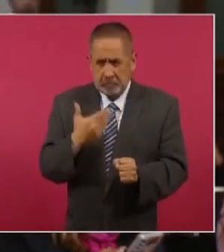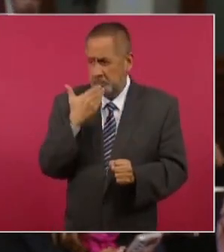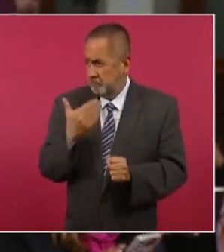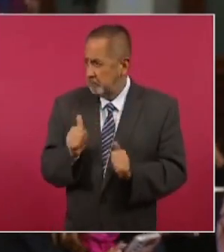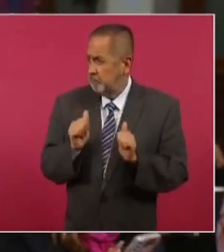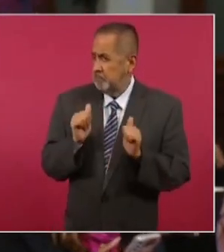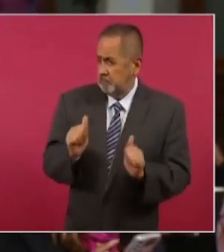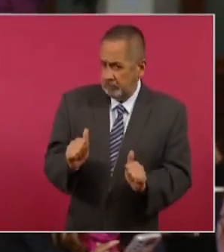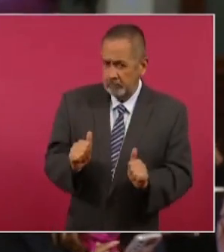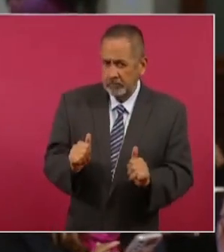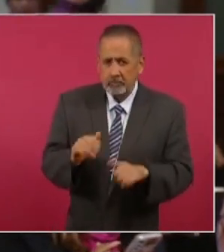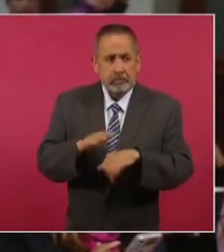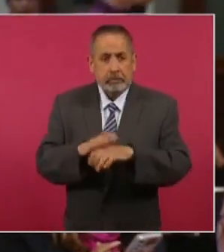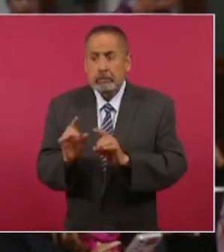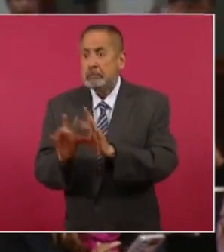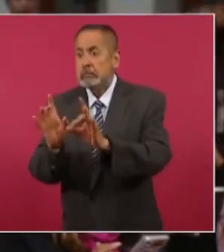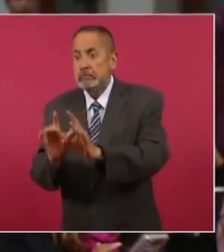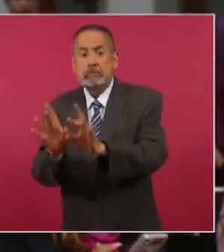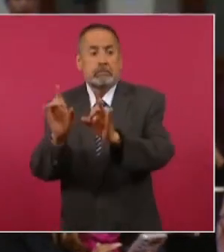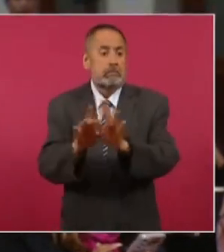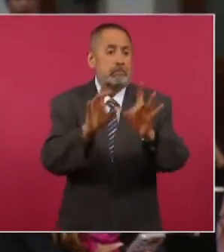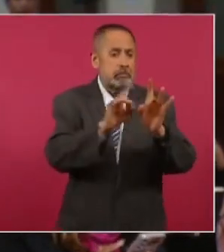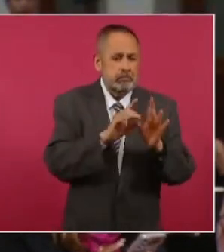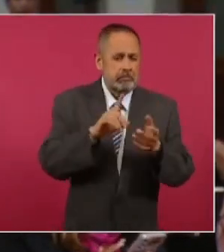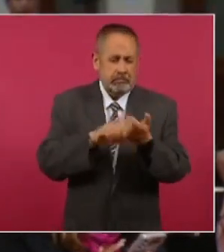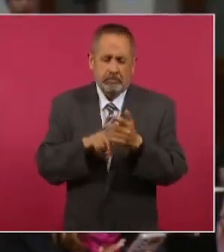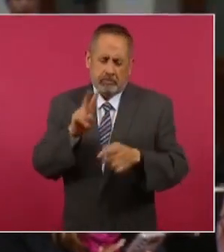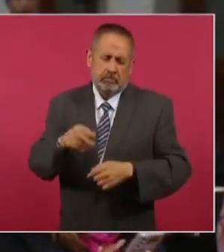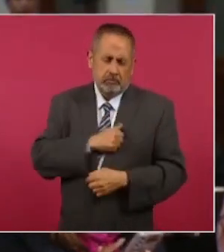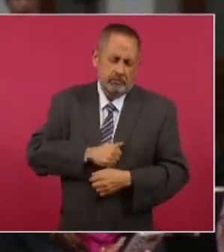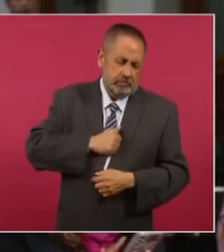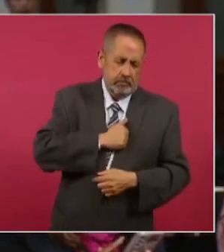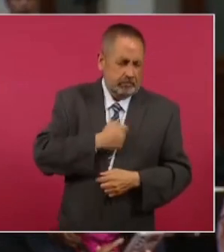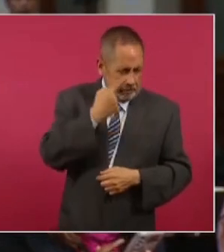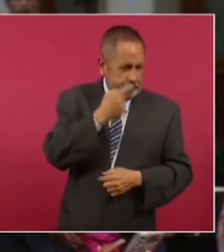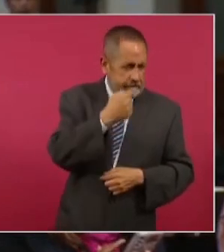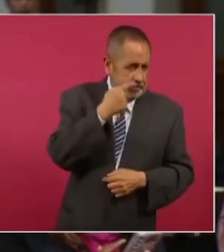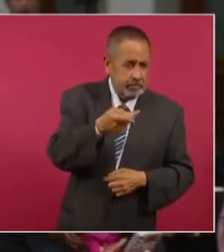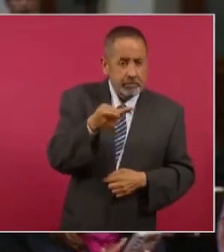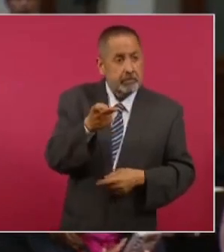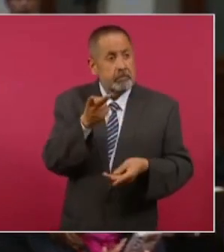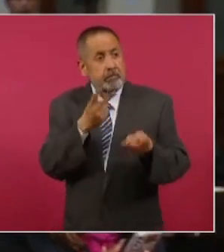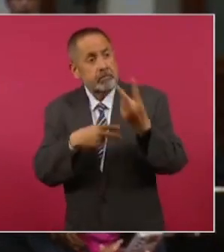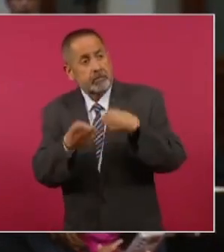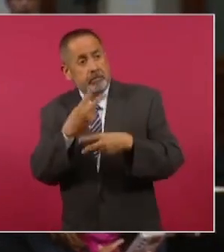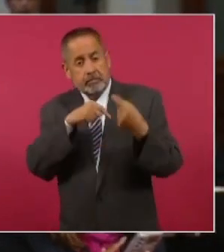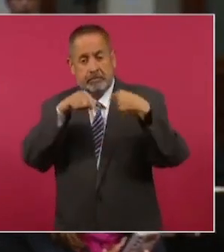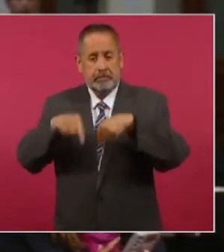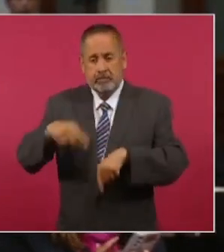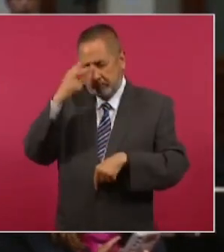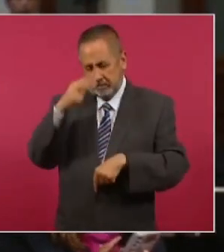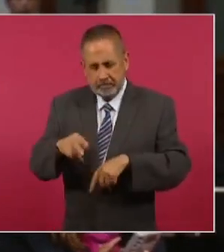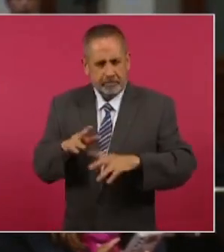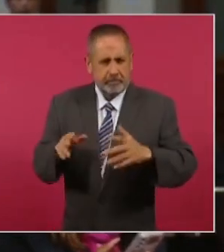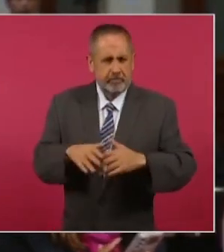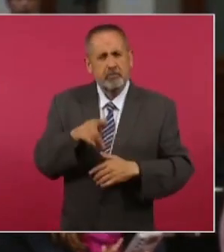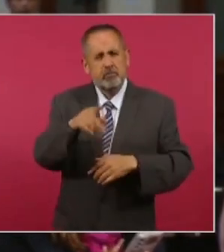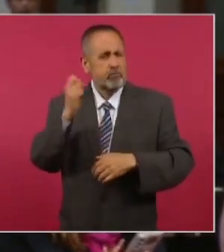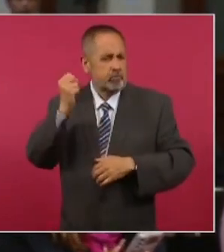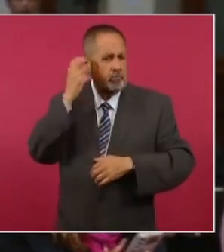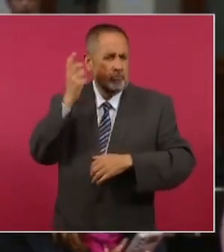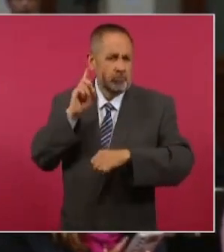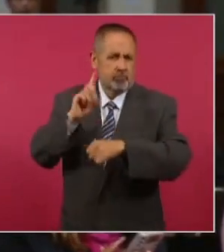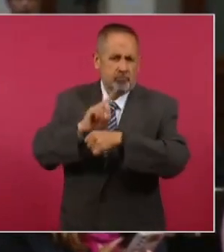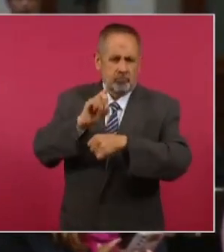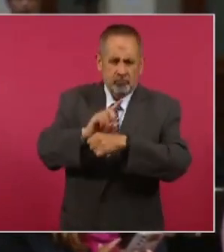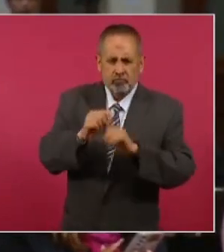todas estas alertas y con parte de estos hechos muy lamentables que se han visto más allá del discurso que usted da todos los días y lo que